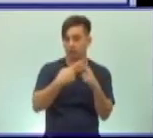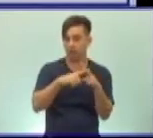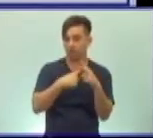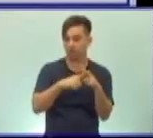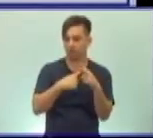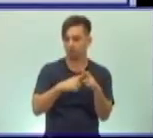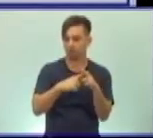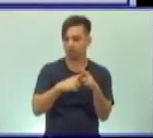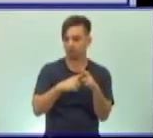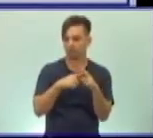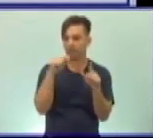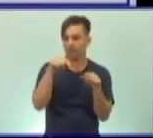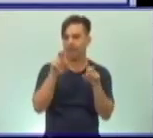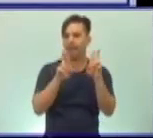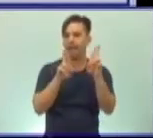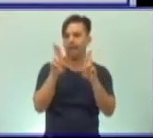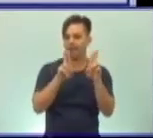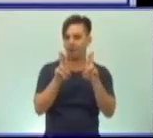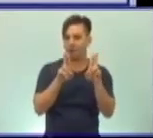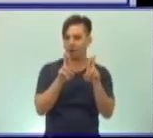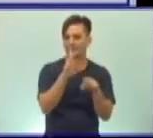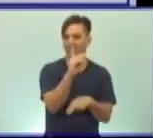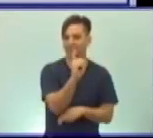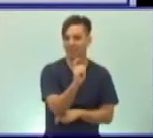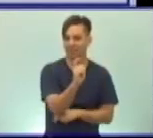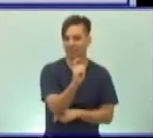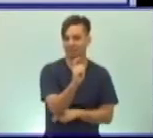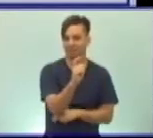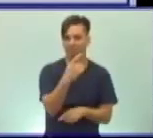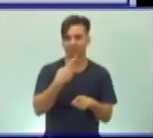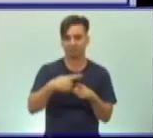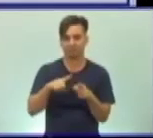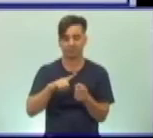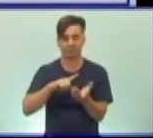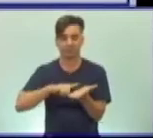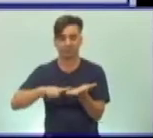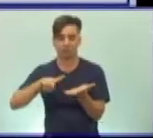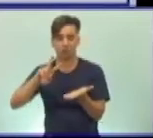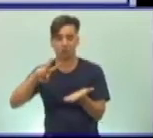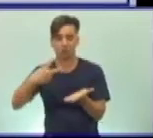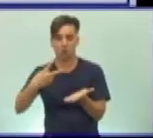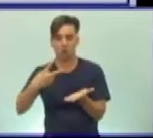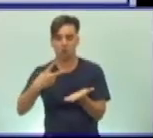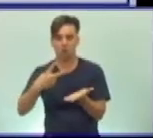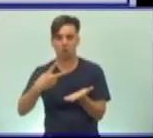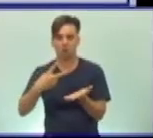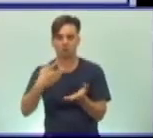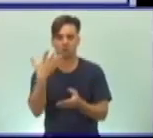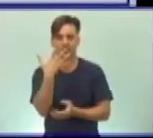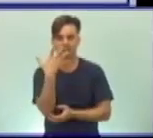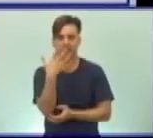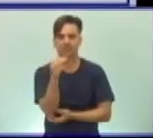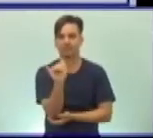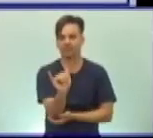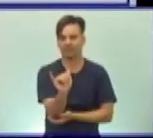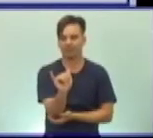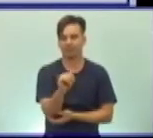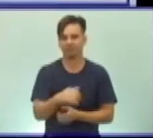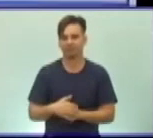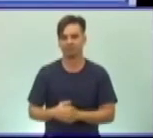la vamos a designar por la variable X. Y a los restaurados en la segunda semana por la variable Y. Muy